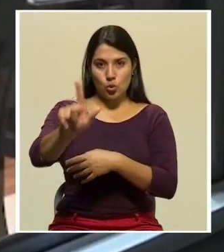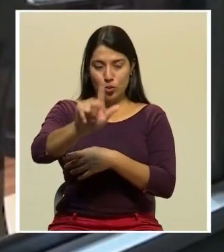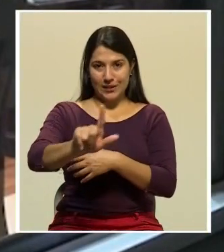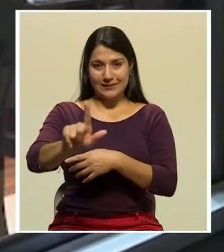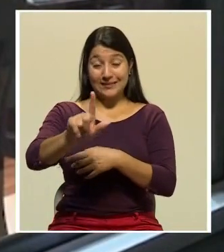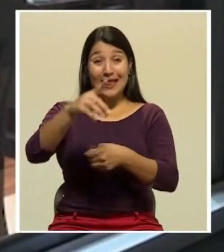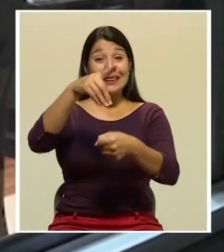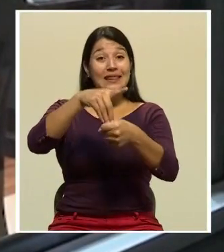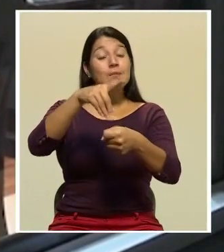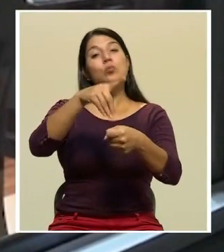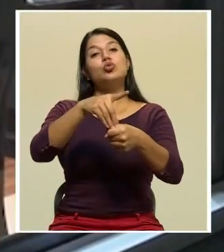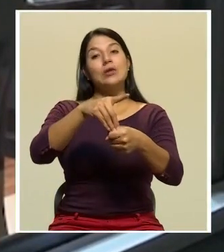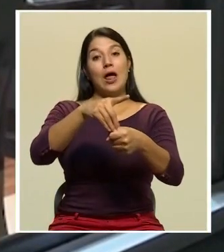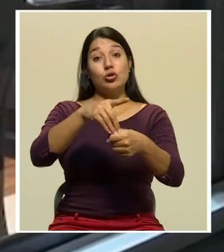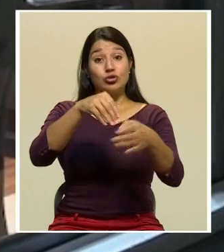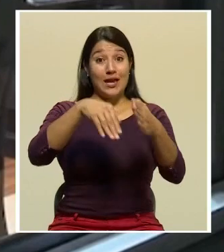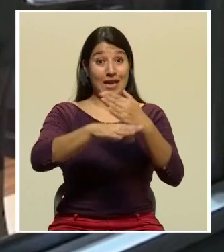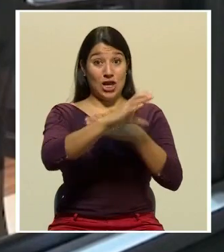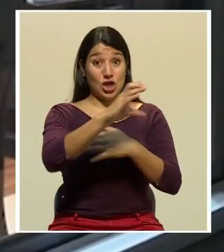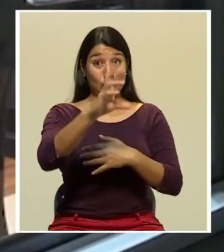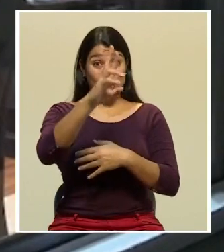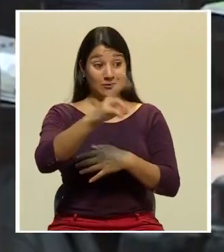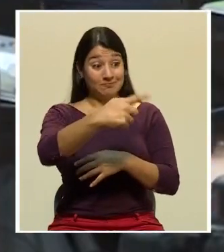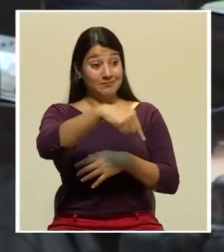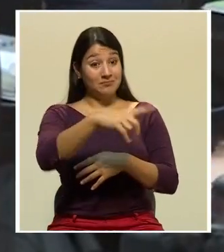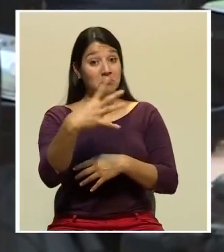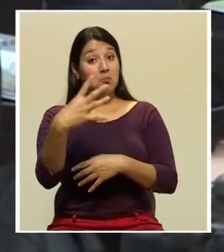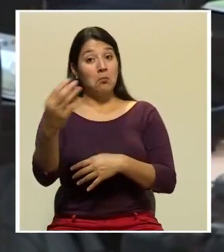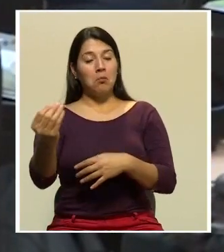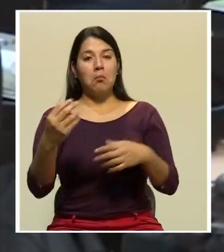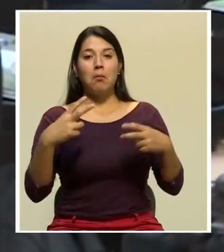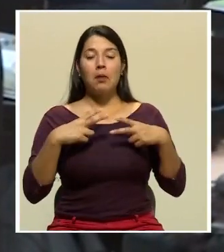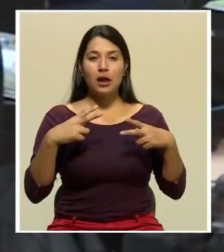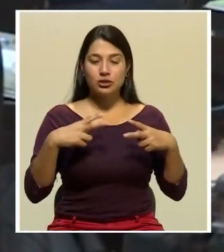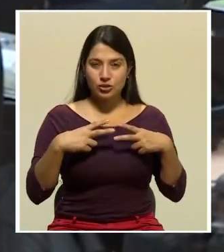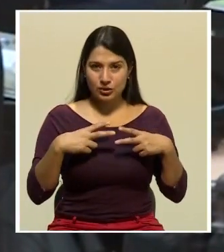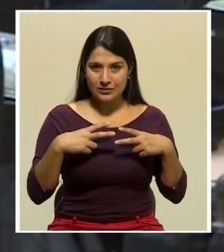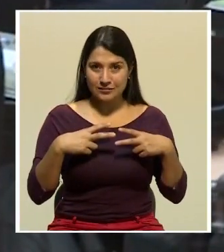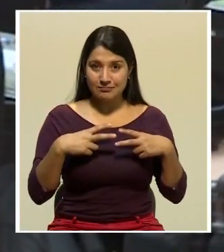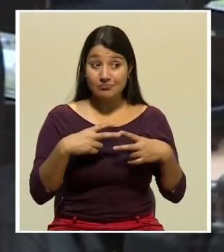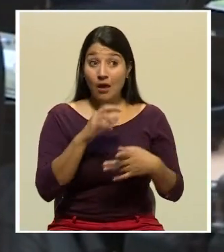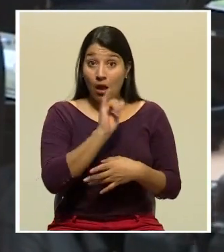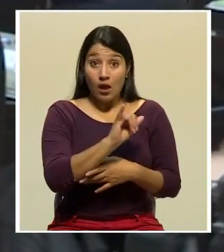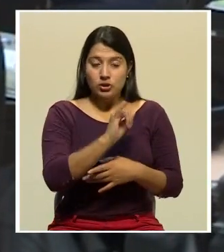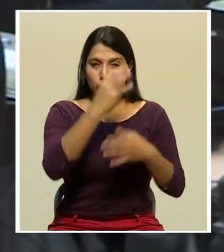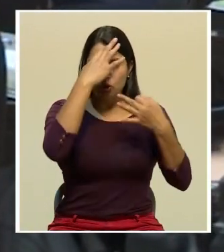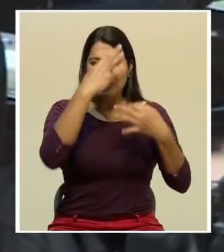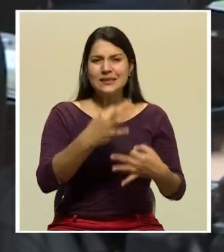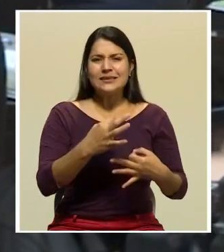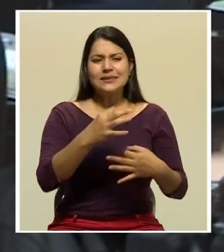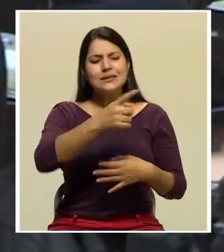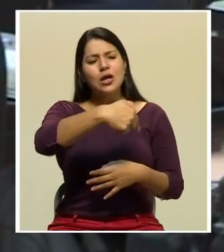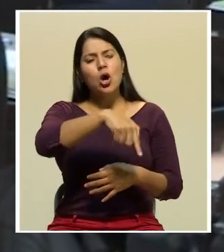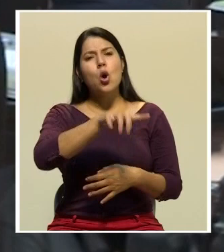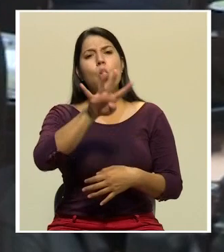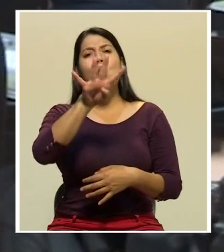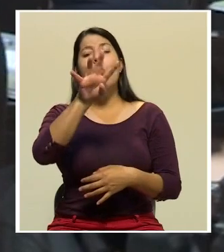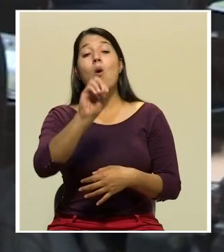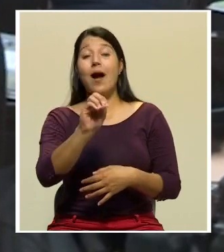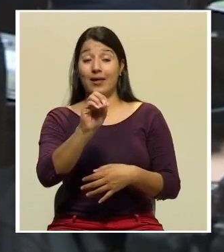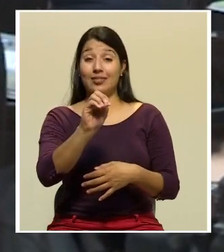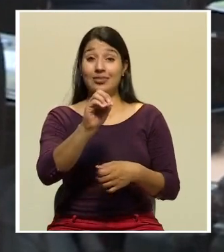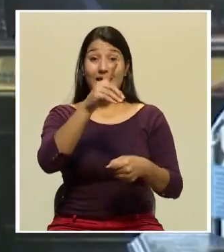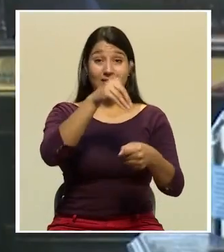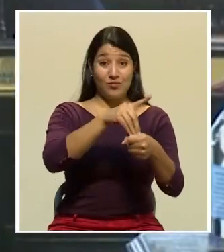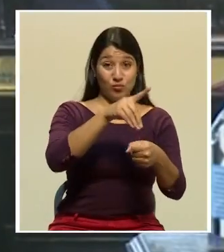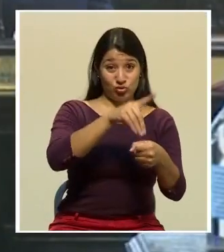los diputados de la República se irán de vacaciones. Así lo decidieron 40 de los